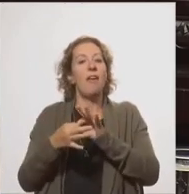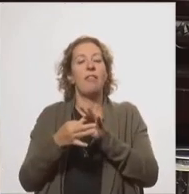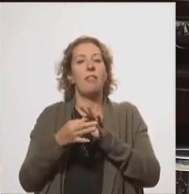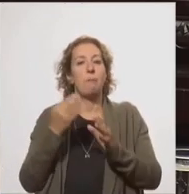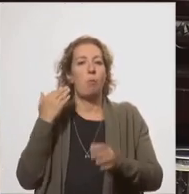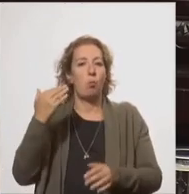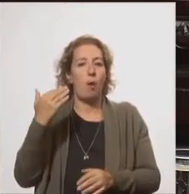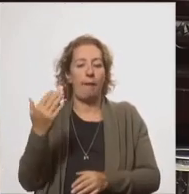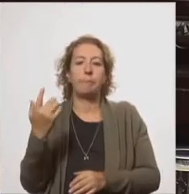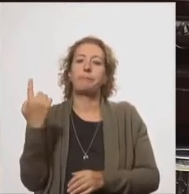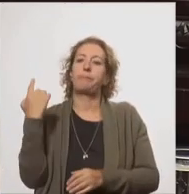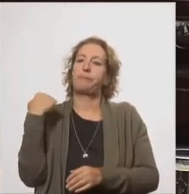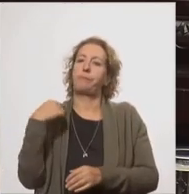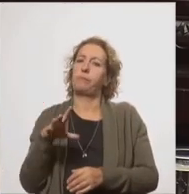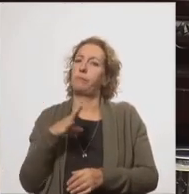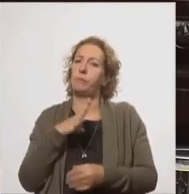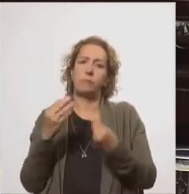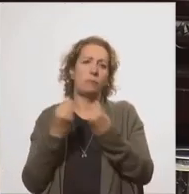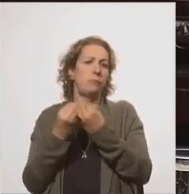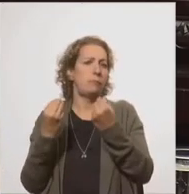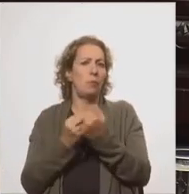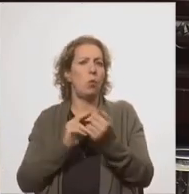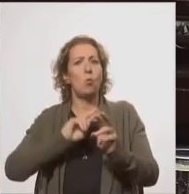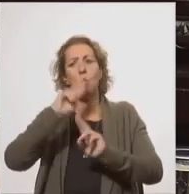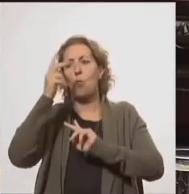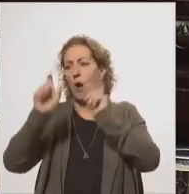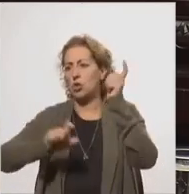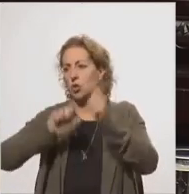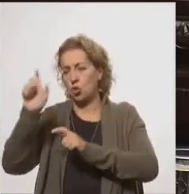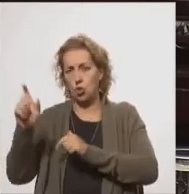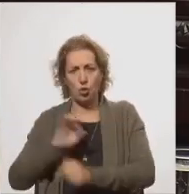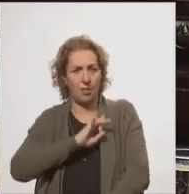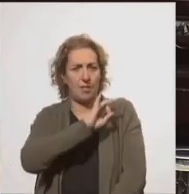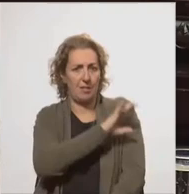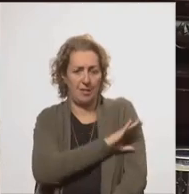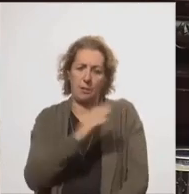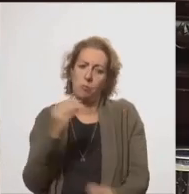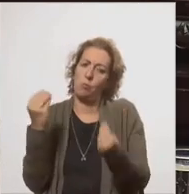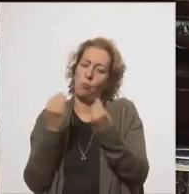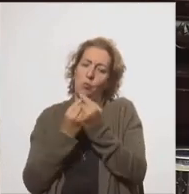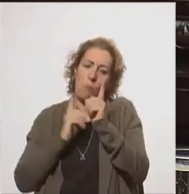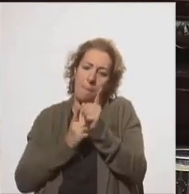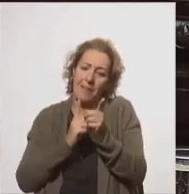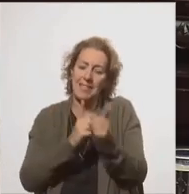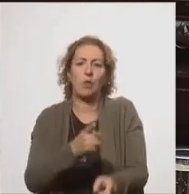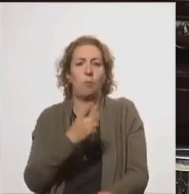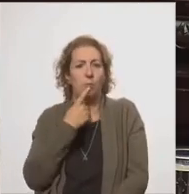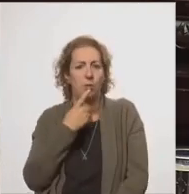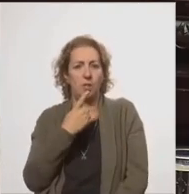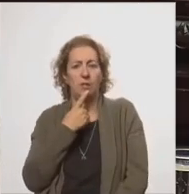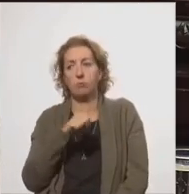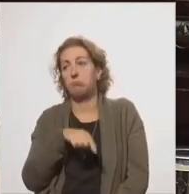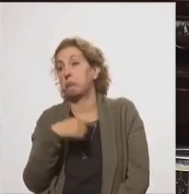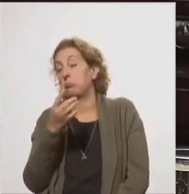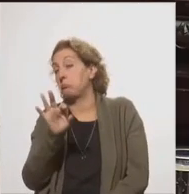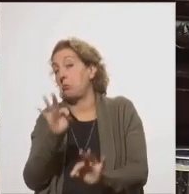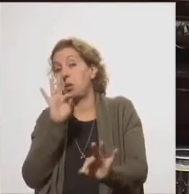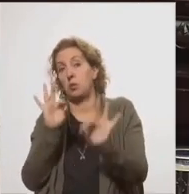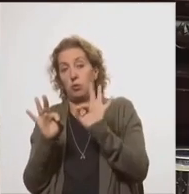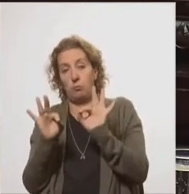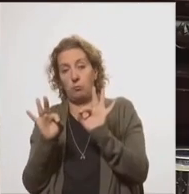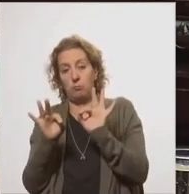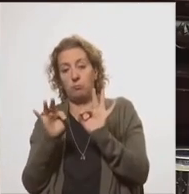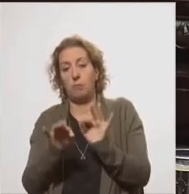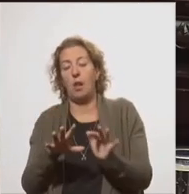llegaron muchísimos uruguayos a Chile, muchos de ellos perseguidos políticos, otros lo hacían por opción, para